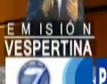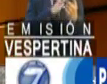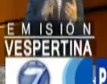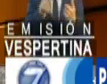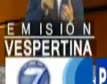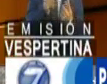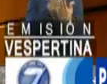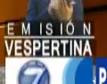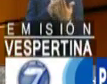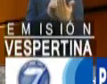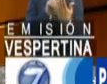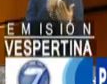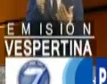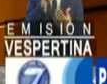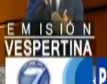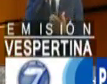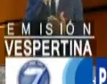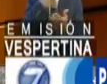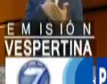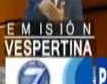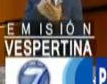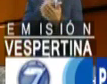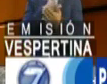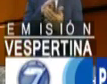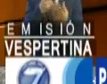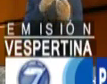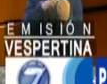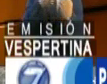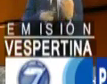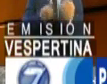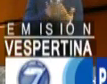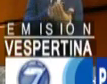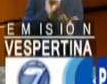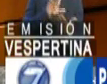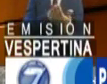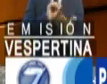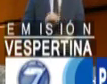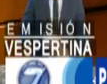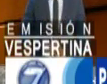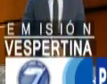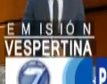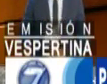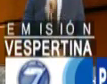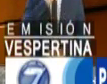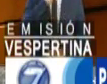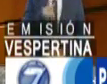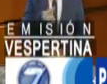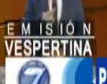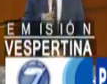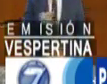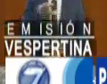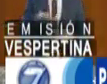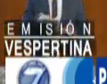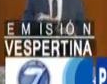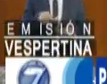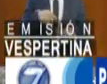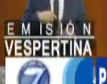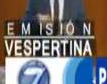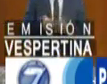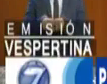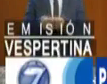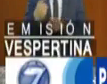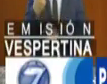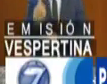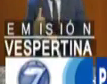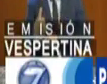infructuosos intentos. Pero también con la sabiduría de oír de vez en cuando al hermano menor que también